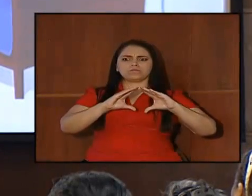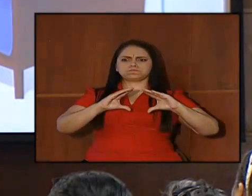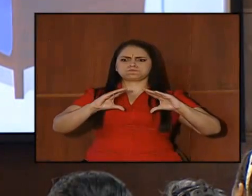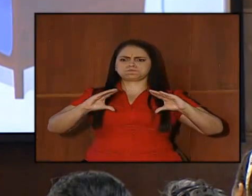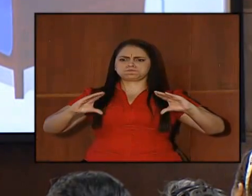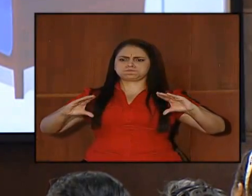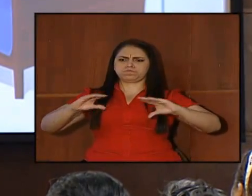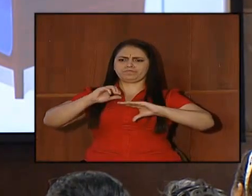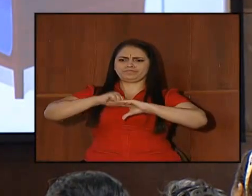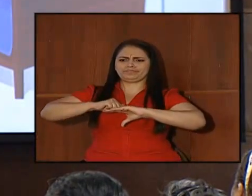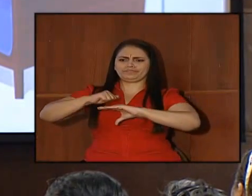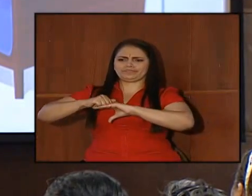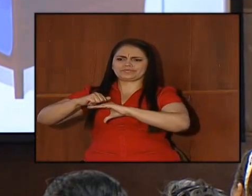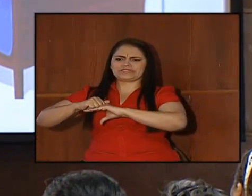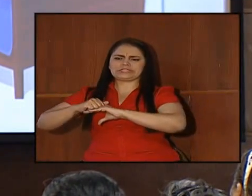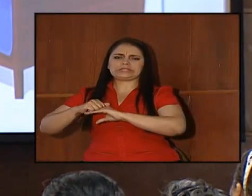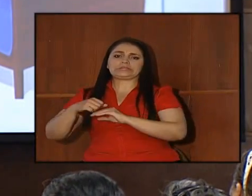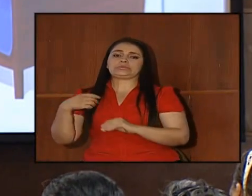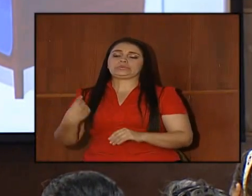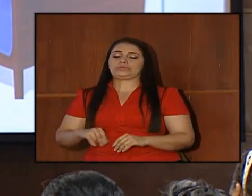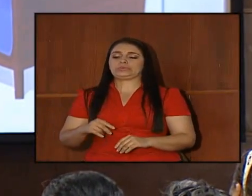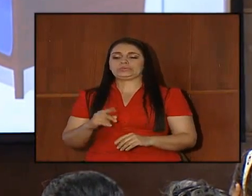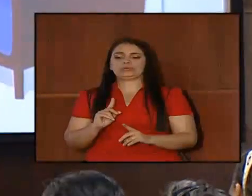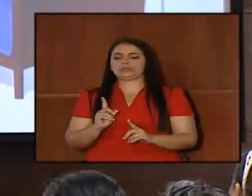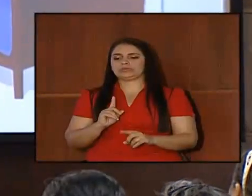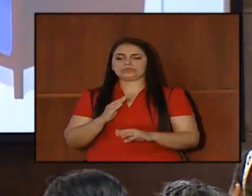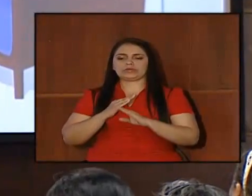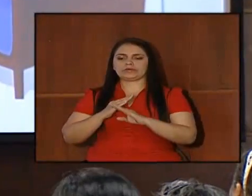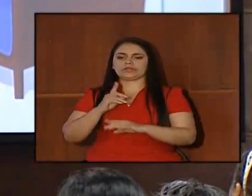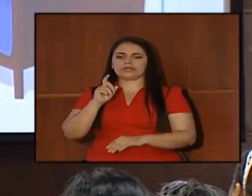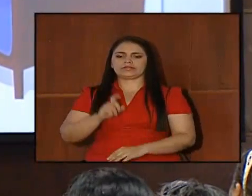no va a aguantar tanto la presión y se puede ulcerar mucho más fácil.